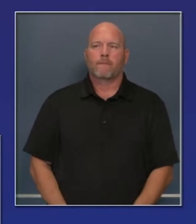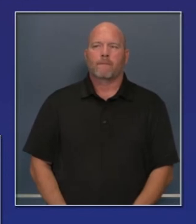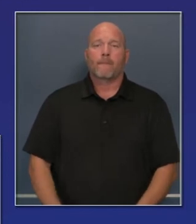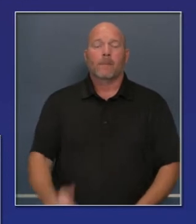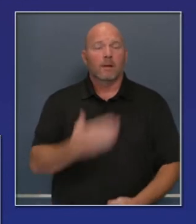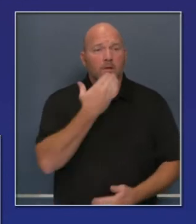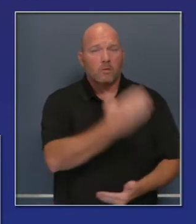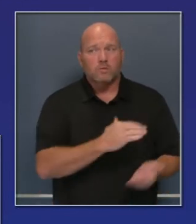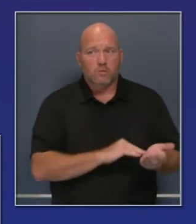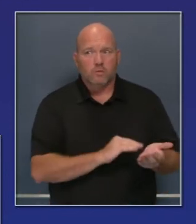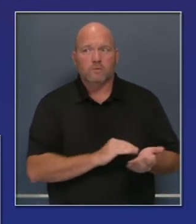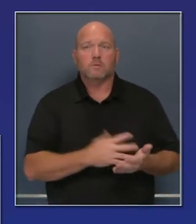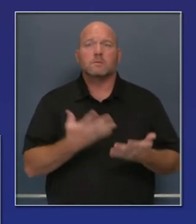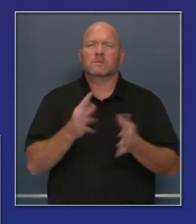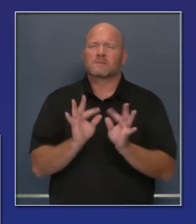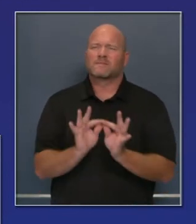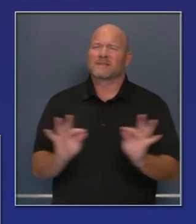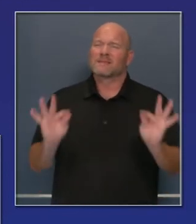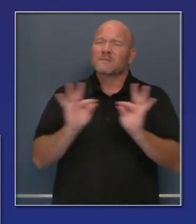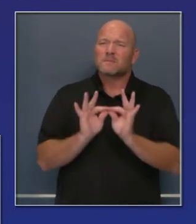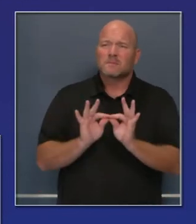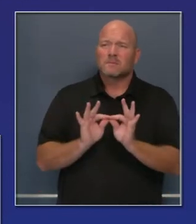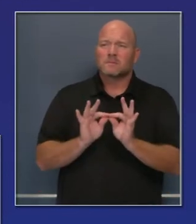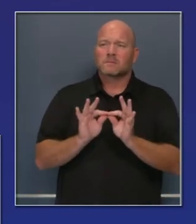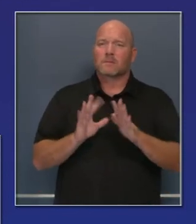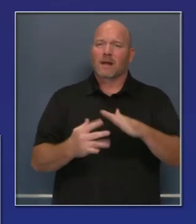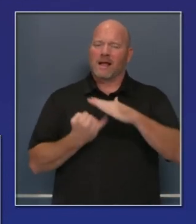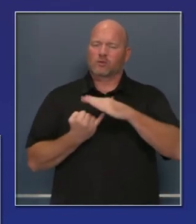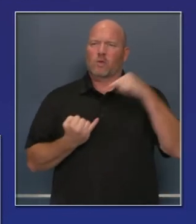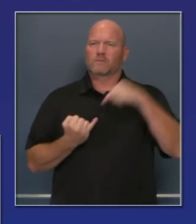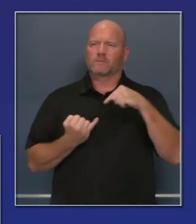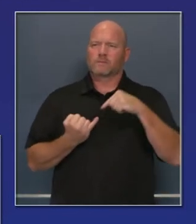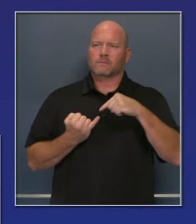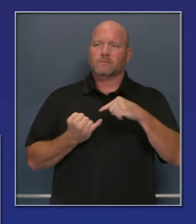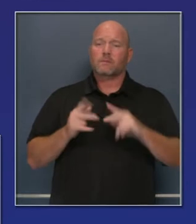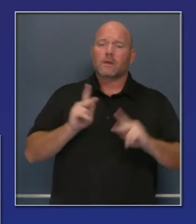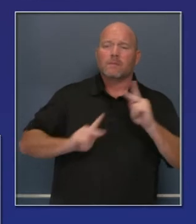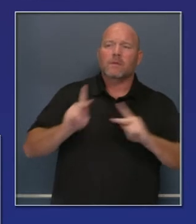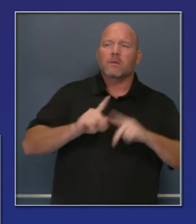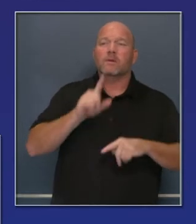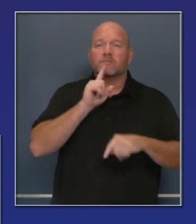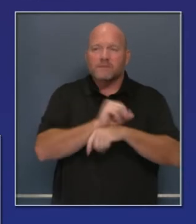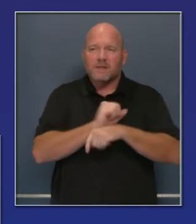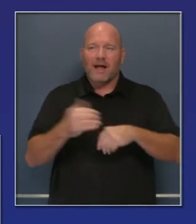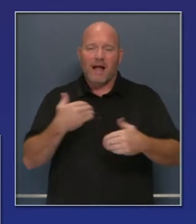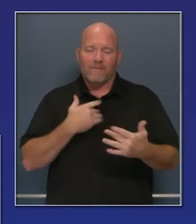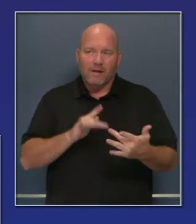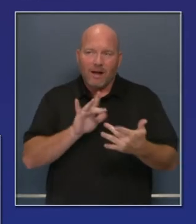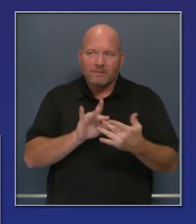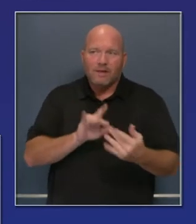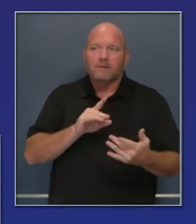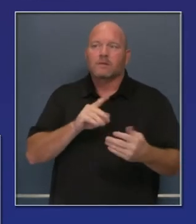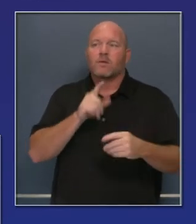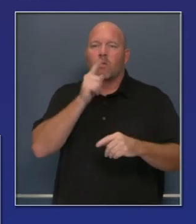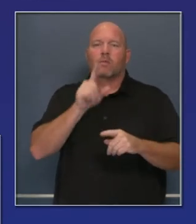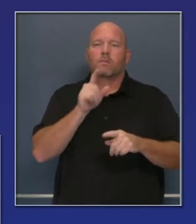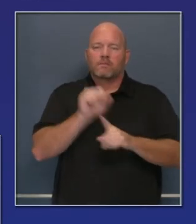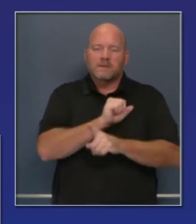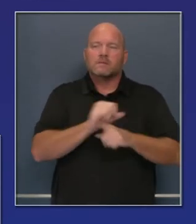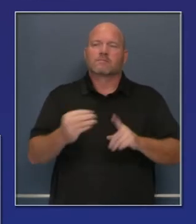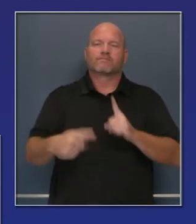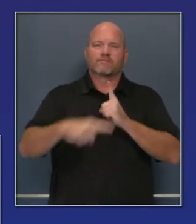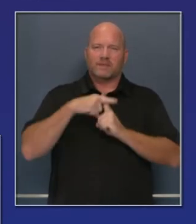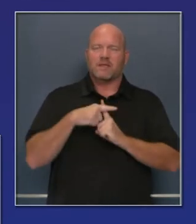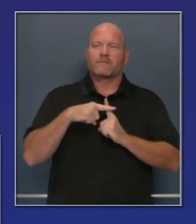Gracias, doctor Galley. Así que la clave es la cuestión de aislar a individuos que hayan estado en contacto con o que